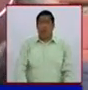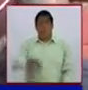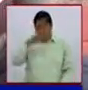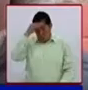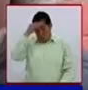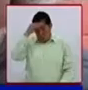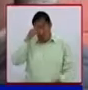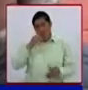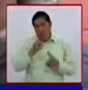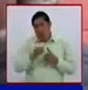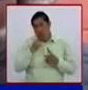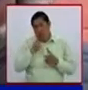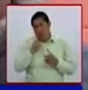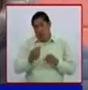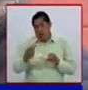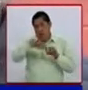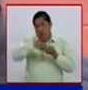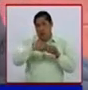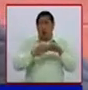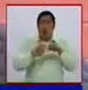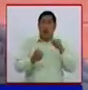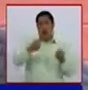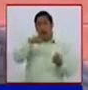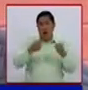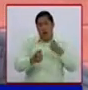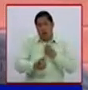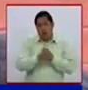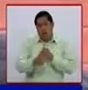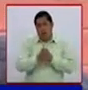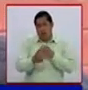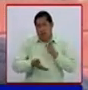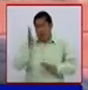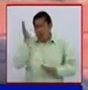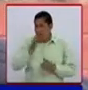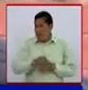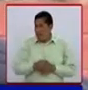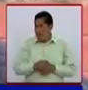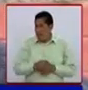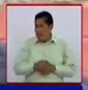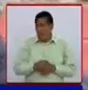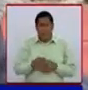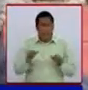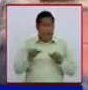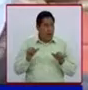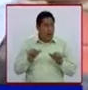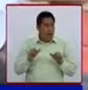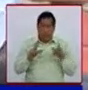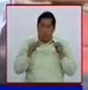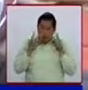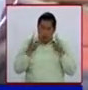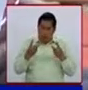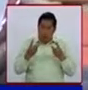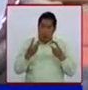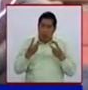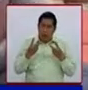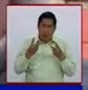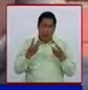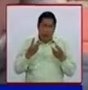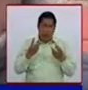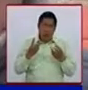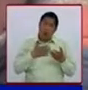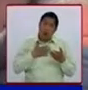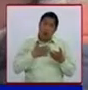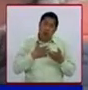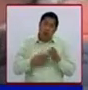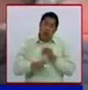Los delincuentes suben en movilidades y es peligroso salir. Y tampoco lo vi un atraco